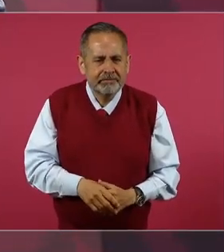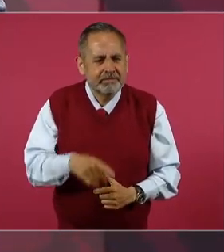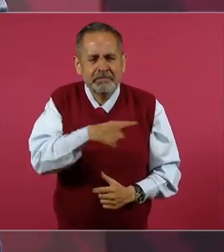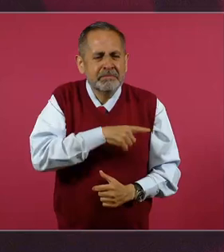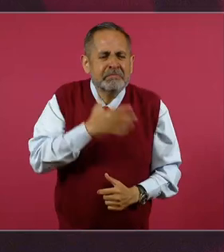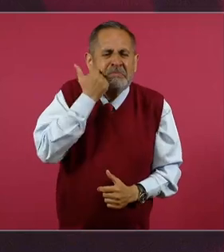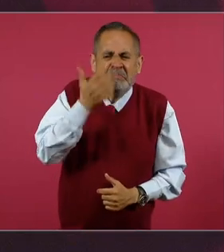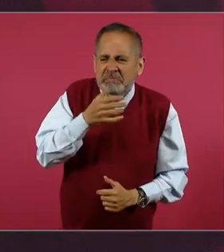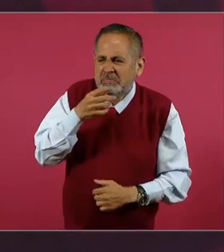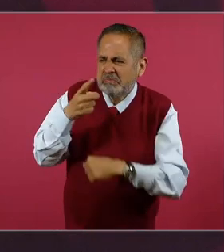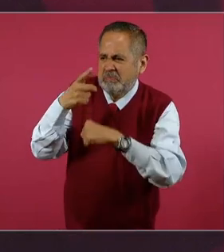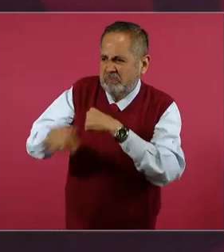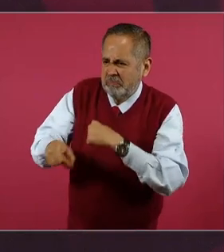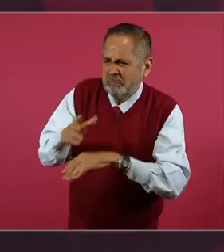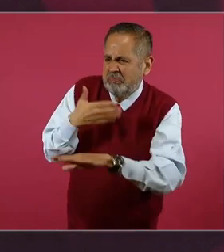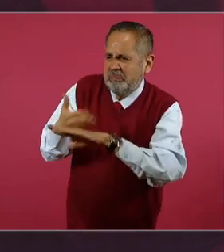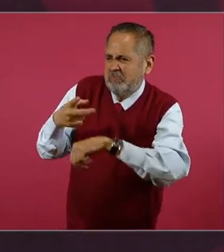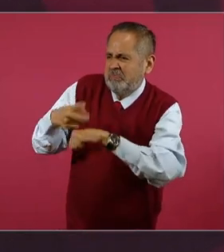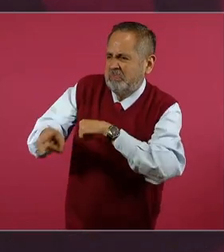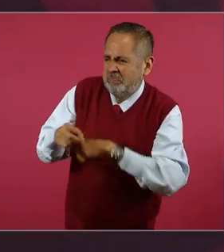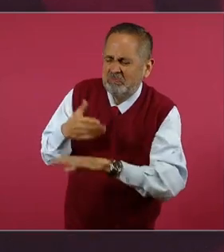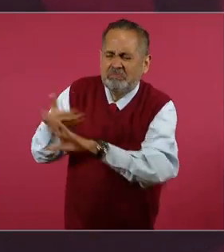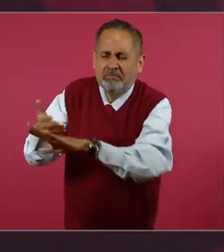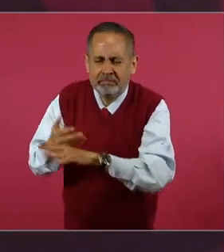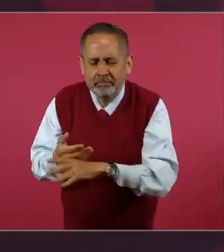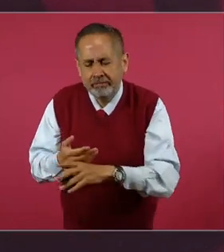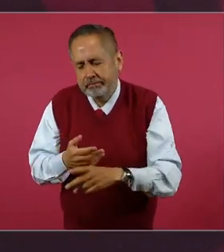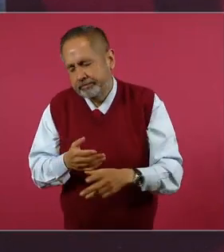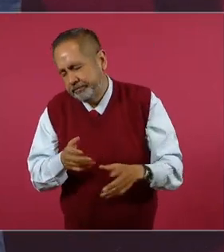buscan hacer daño. O sea, entonces,